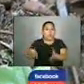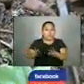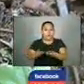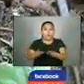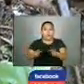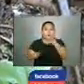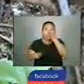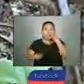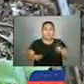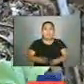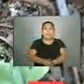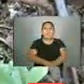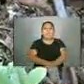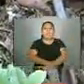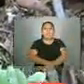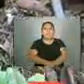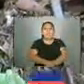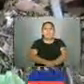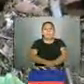solución permanente.